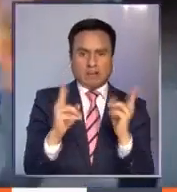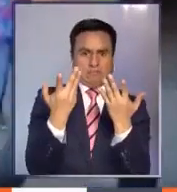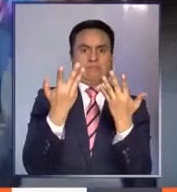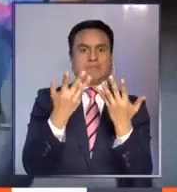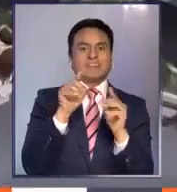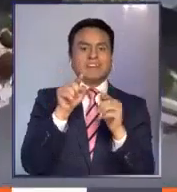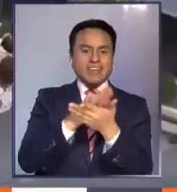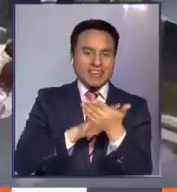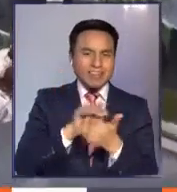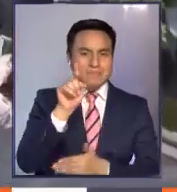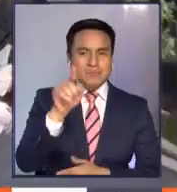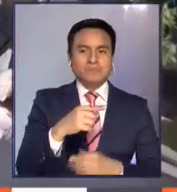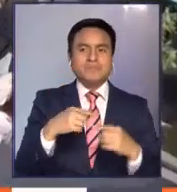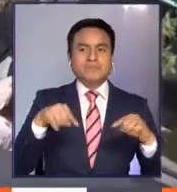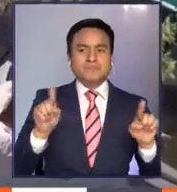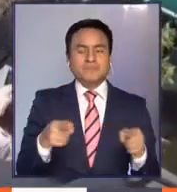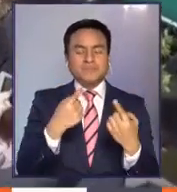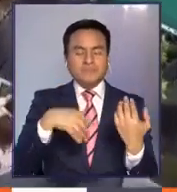esto.